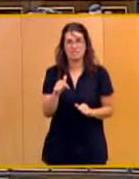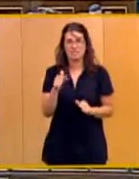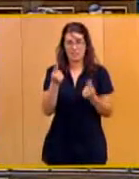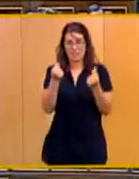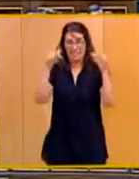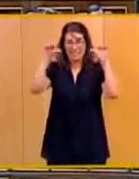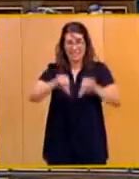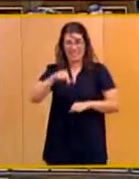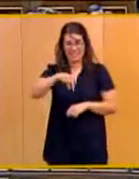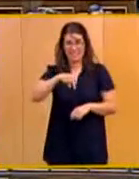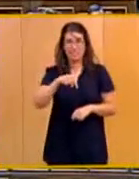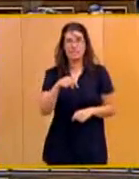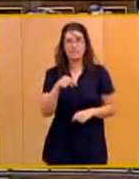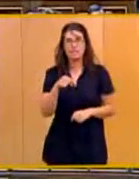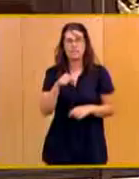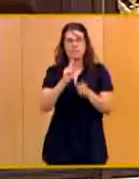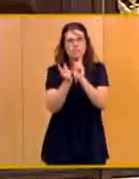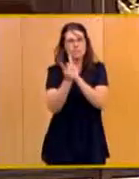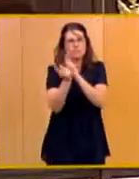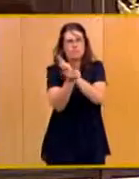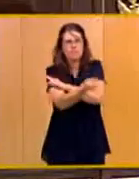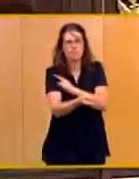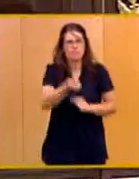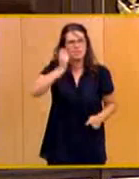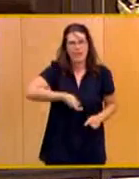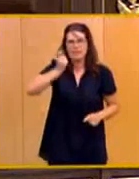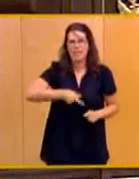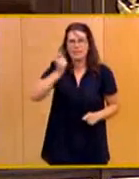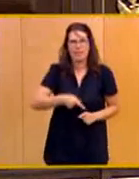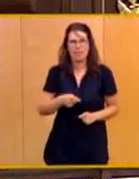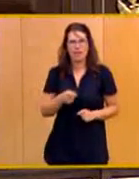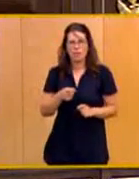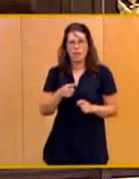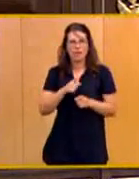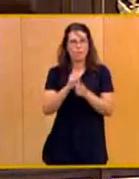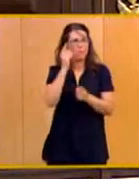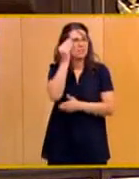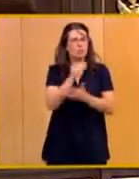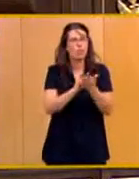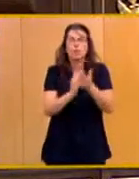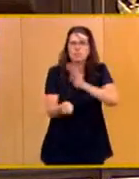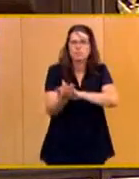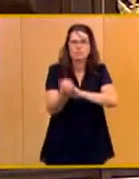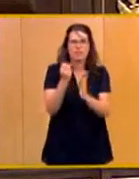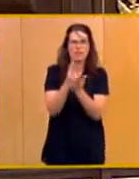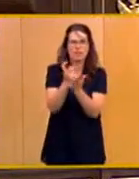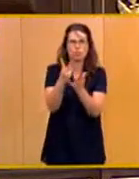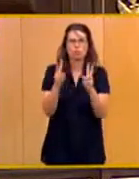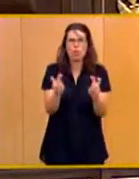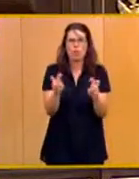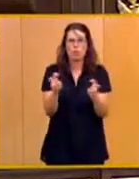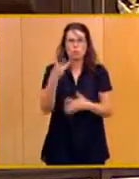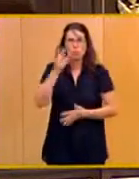de rostro constantemente, que ha presentado nuevos desafíos, que en muchos casos no ha respondido a los